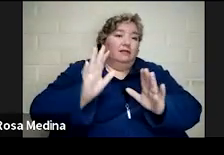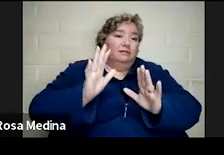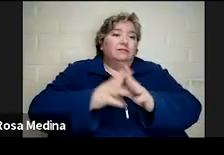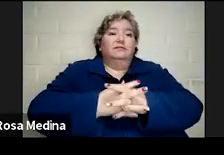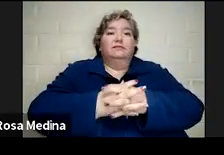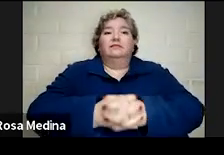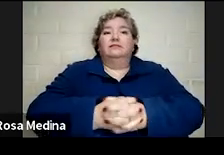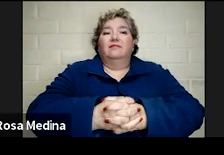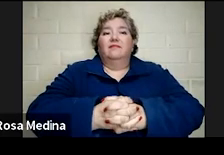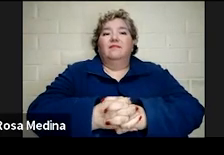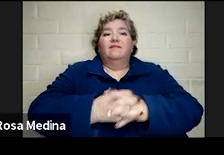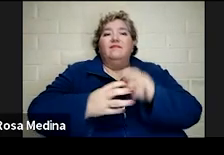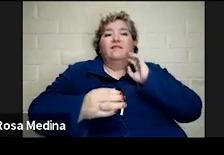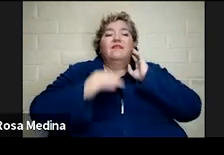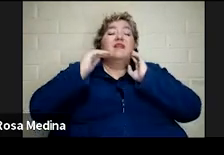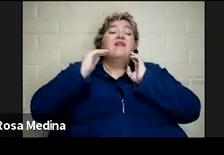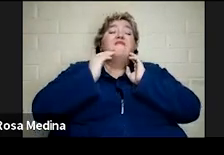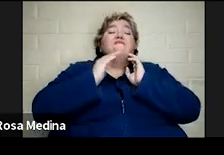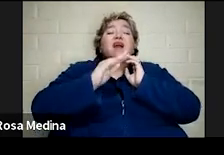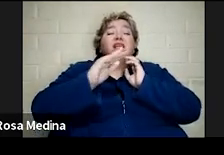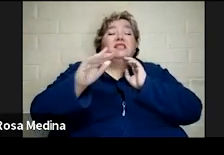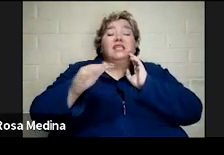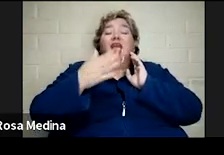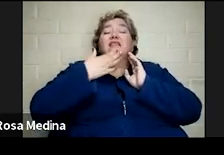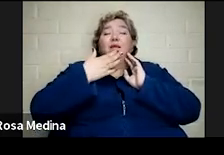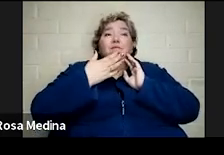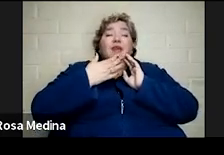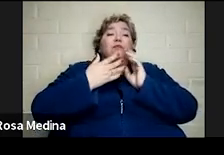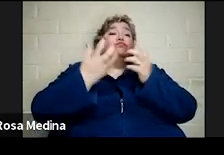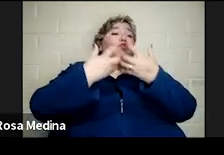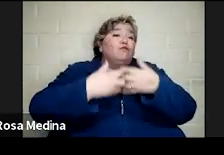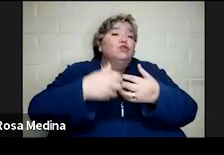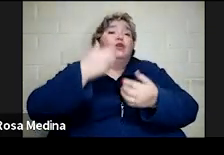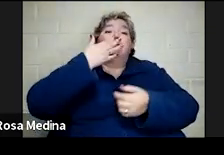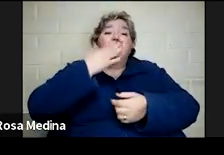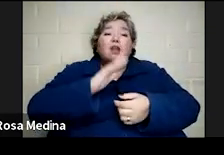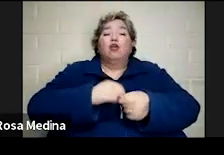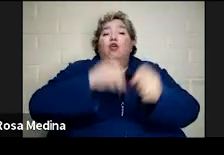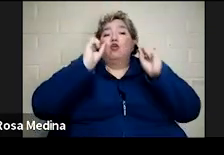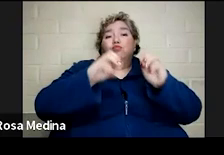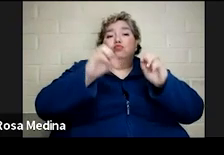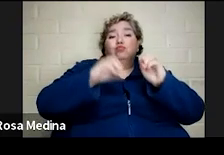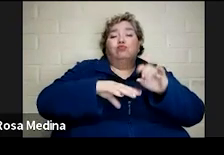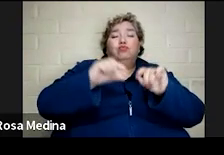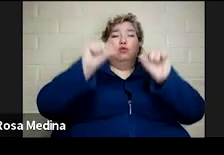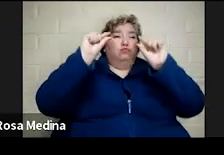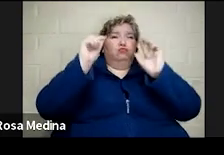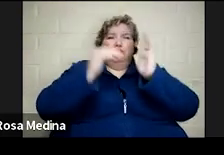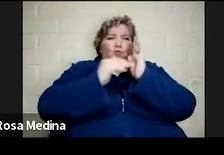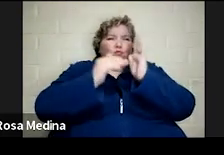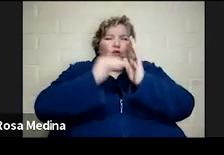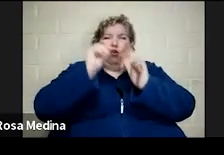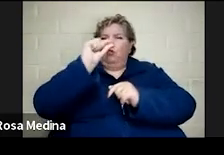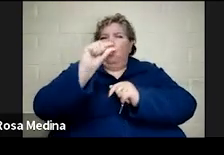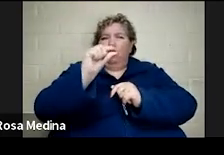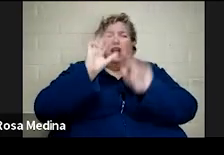En la infancia también son niños que funcionan mejor con actividades cortitas de menos de 10 minutos, porque si no ya se pierden,